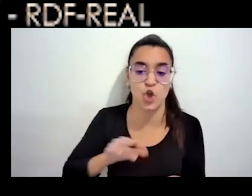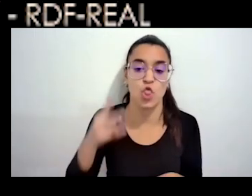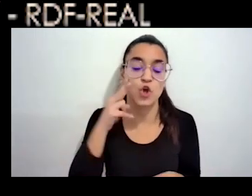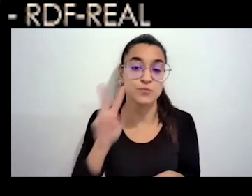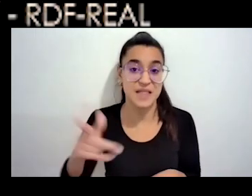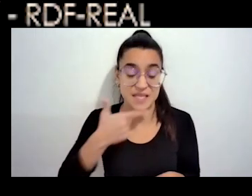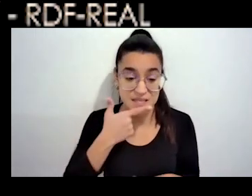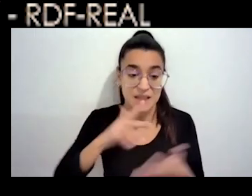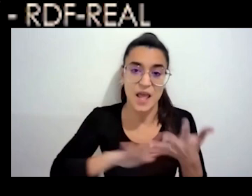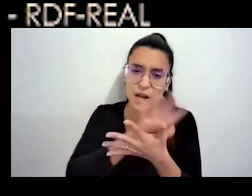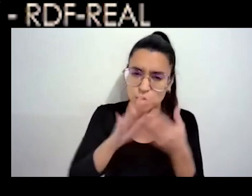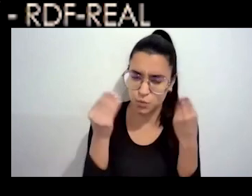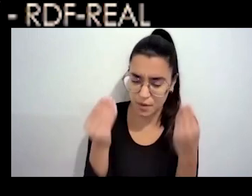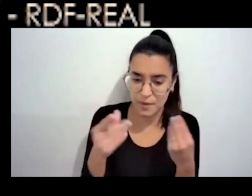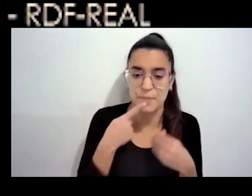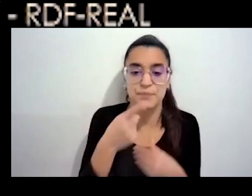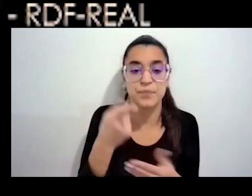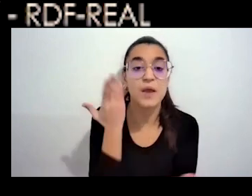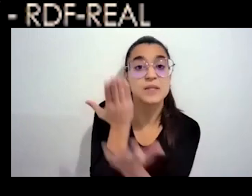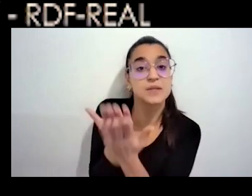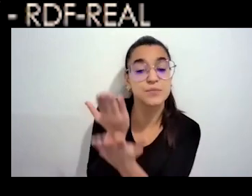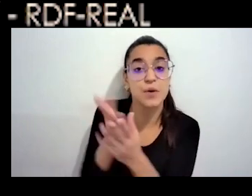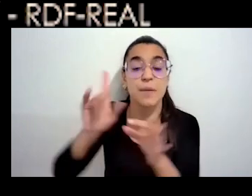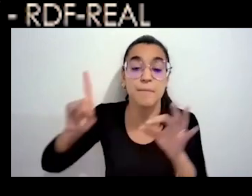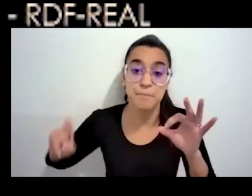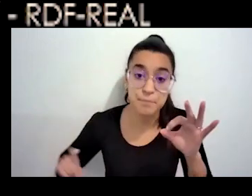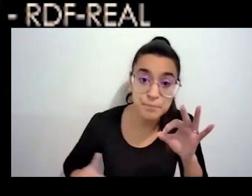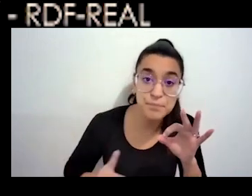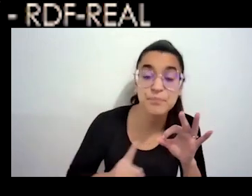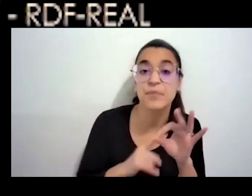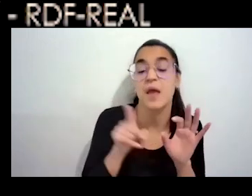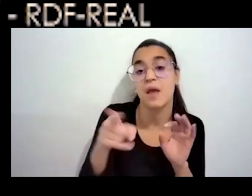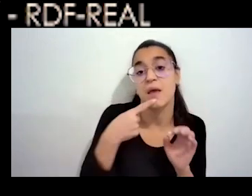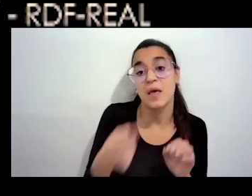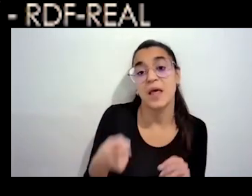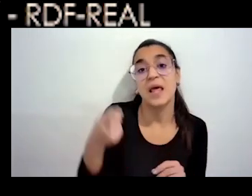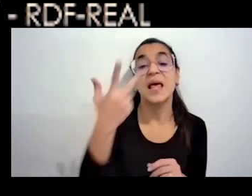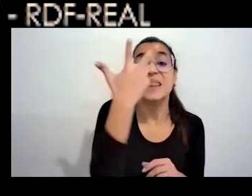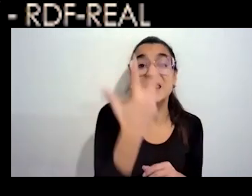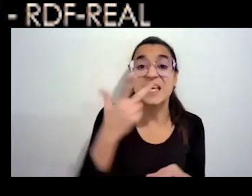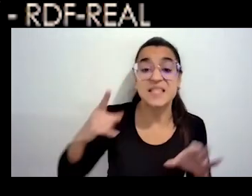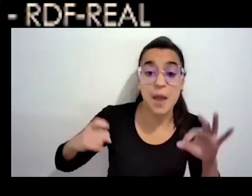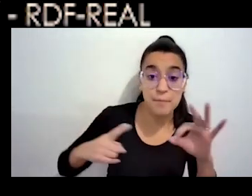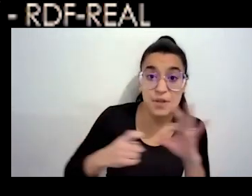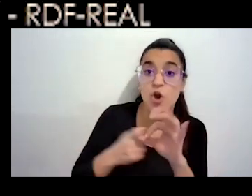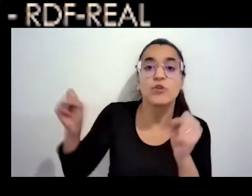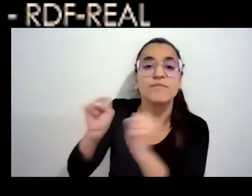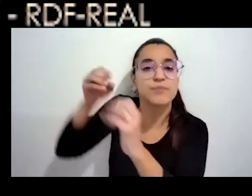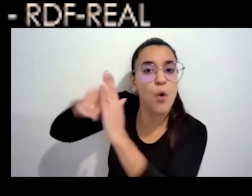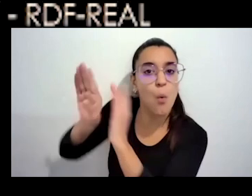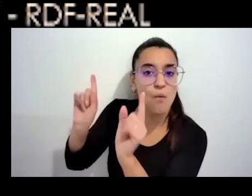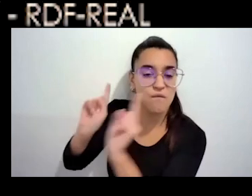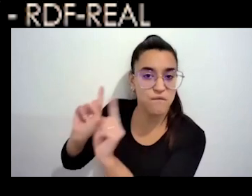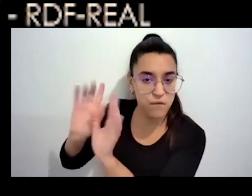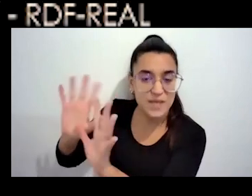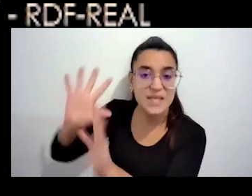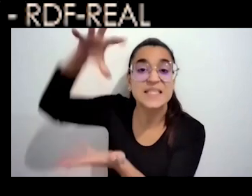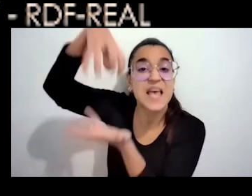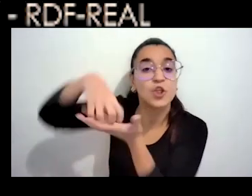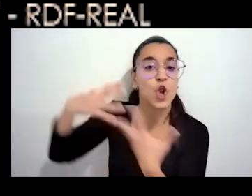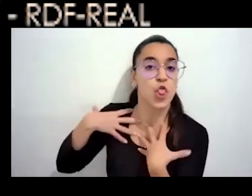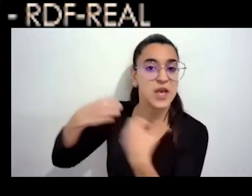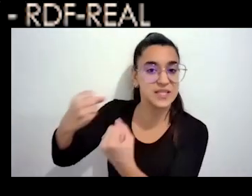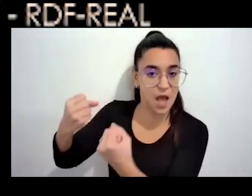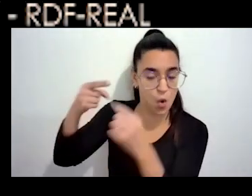siguiente. La solicitud de la implantación en el seno de la actora de 3 embriones crioconservados en un centro de salud formados